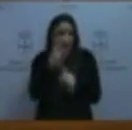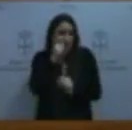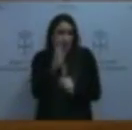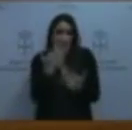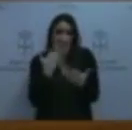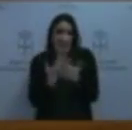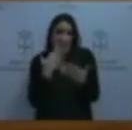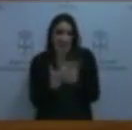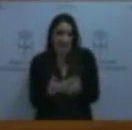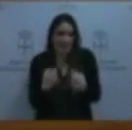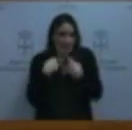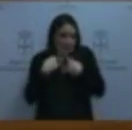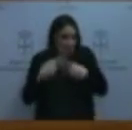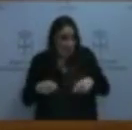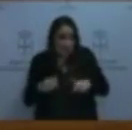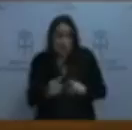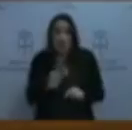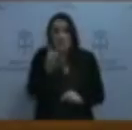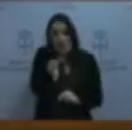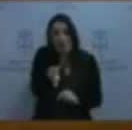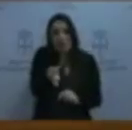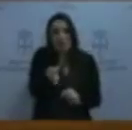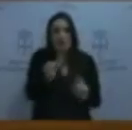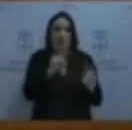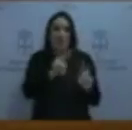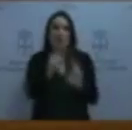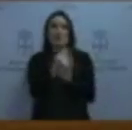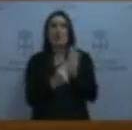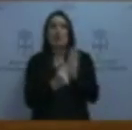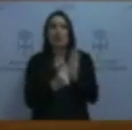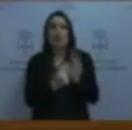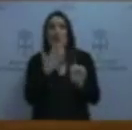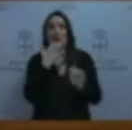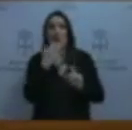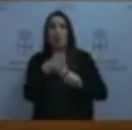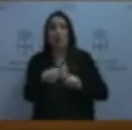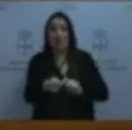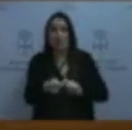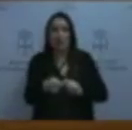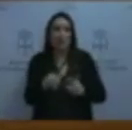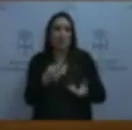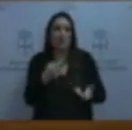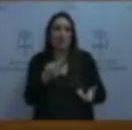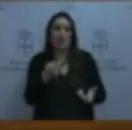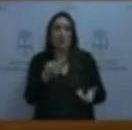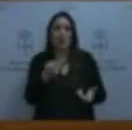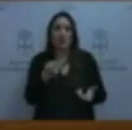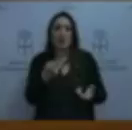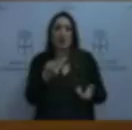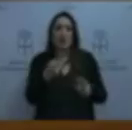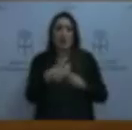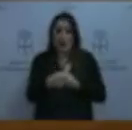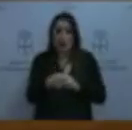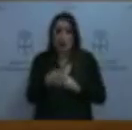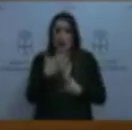un tremendo fracaso, sobre todo cuando nos encontramos con datos como que Taramundi, cuña y cuna